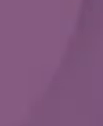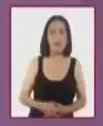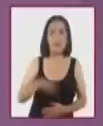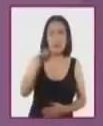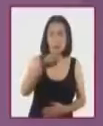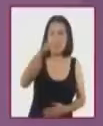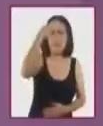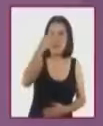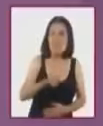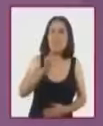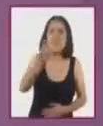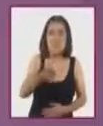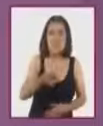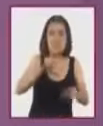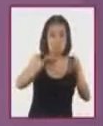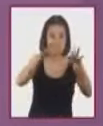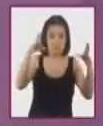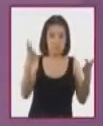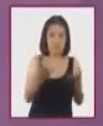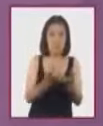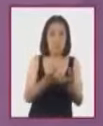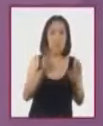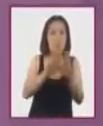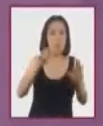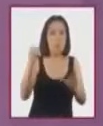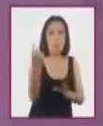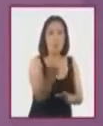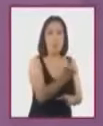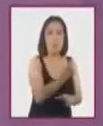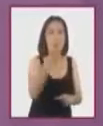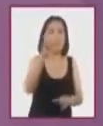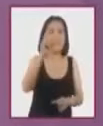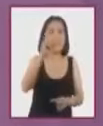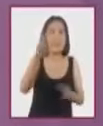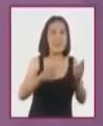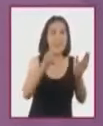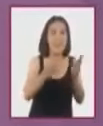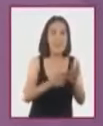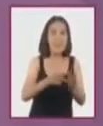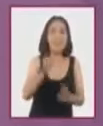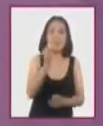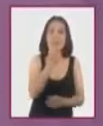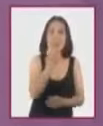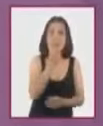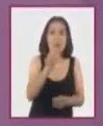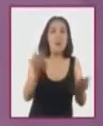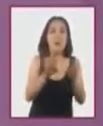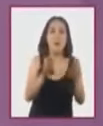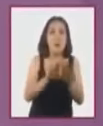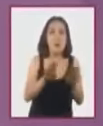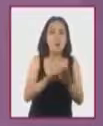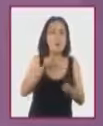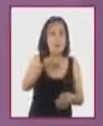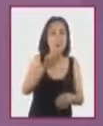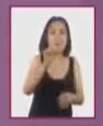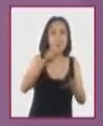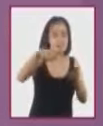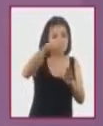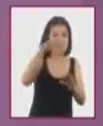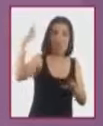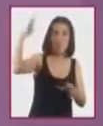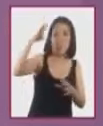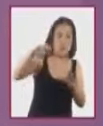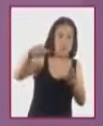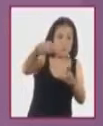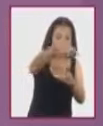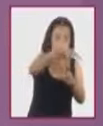¿Sabías que nuestro planeta viaja a una velocidad de casi 30 kilómetros por segundo en una trayectoria elíptica alrededor del Sol?